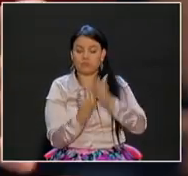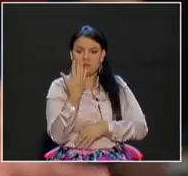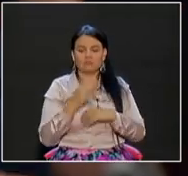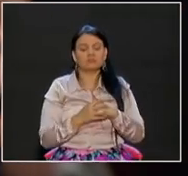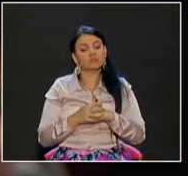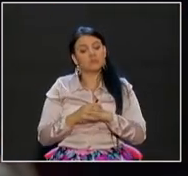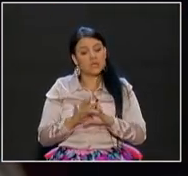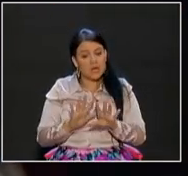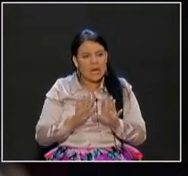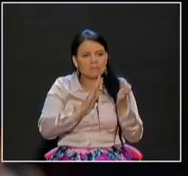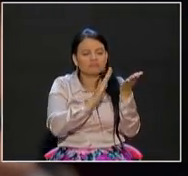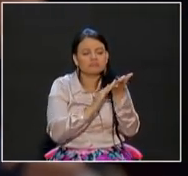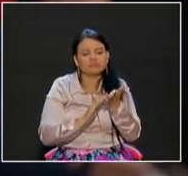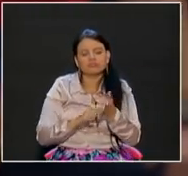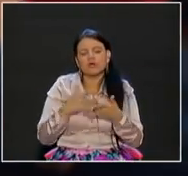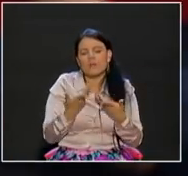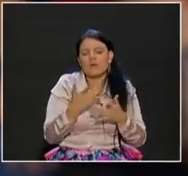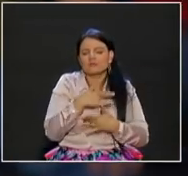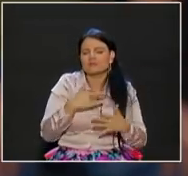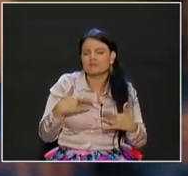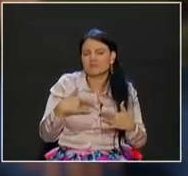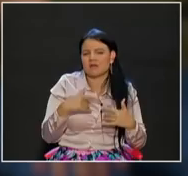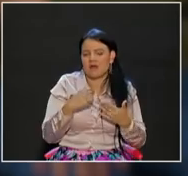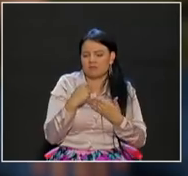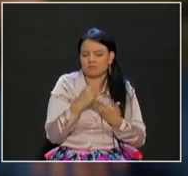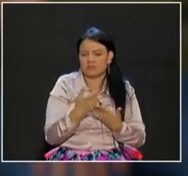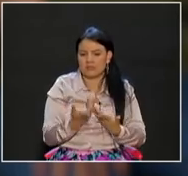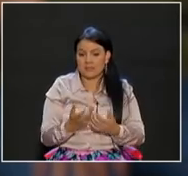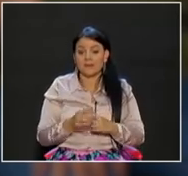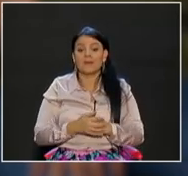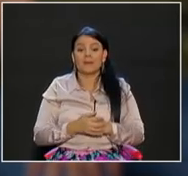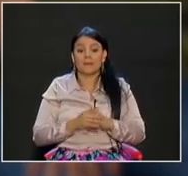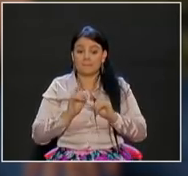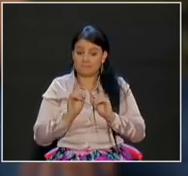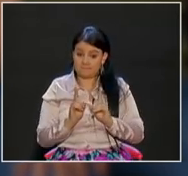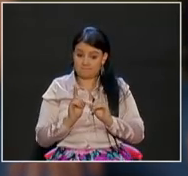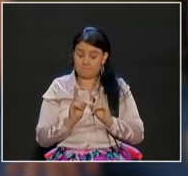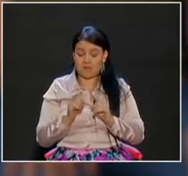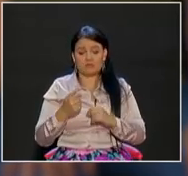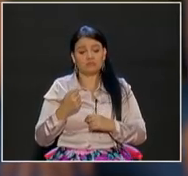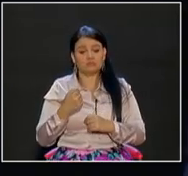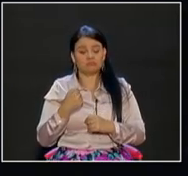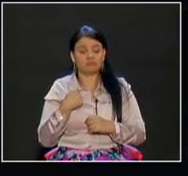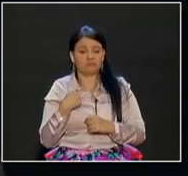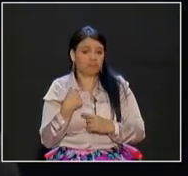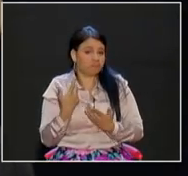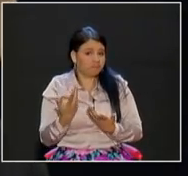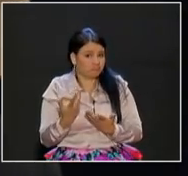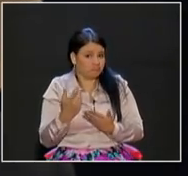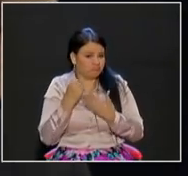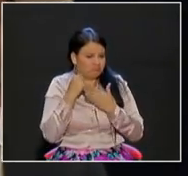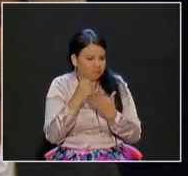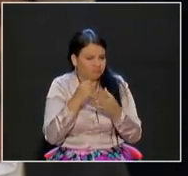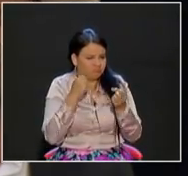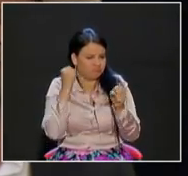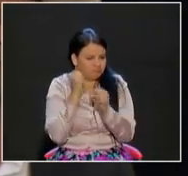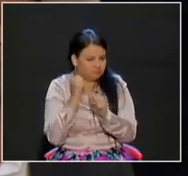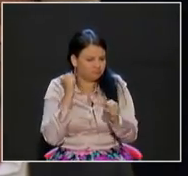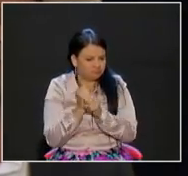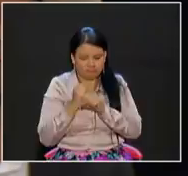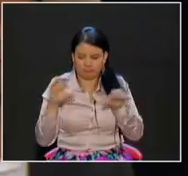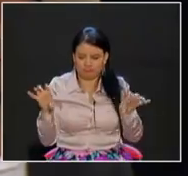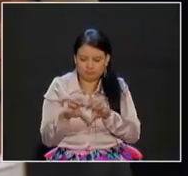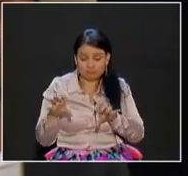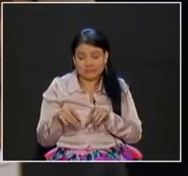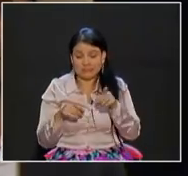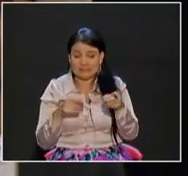a sanear ese pasivo pero vamos a apuntarle en el nivel nacional con nuestra bancada a trabajar para que realmente la